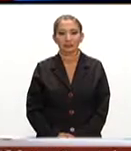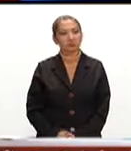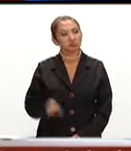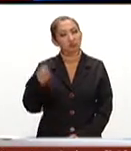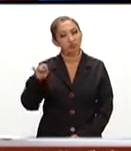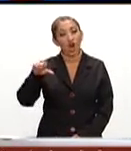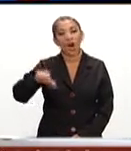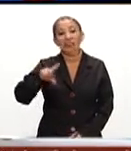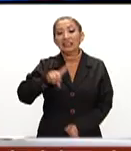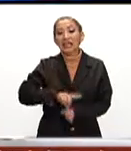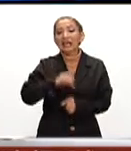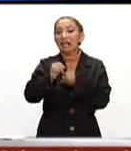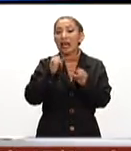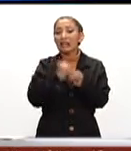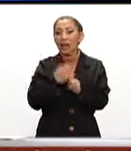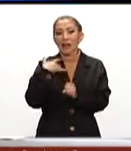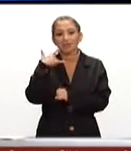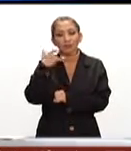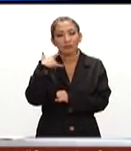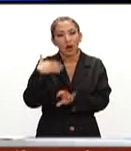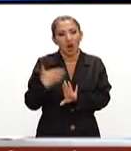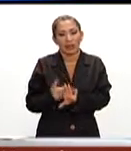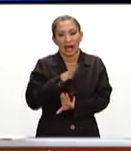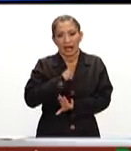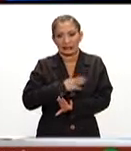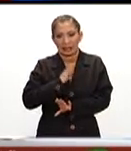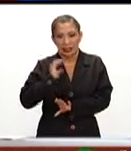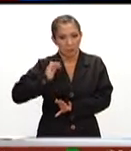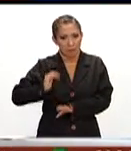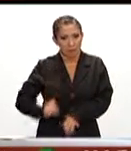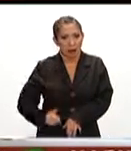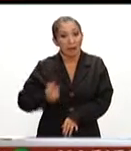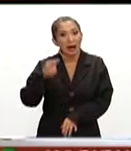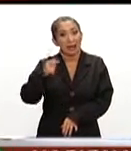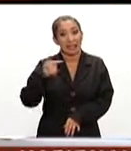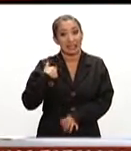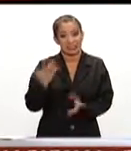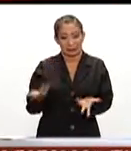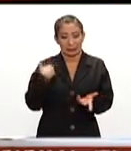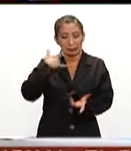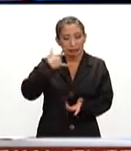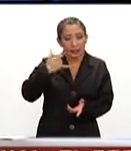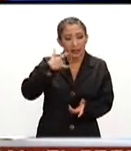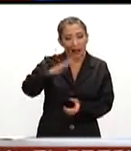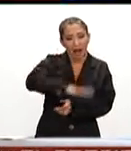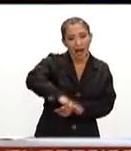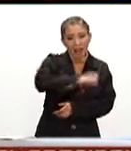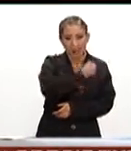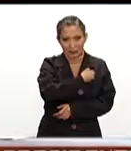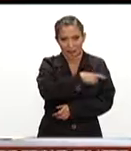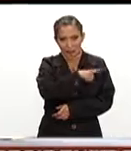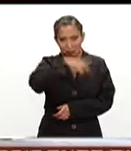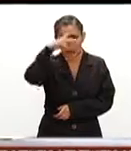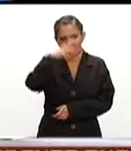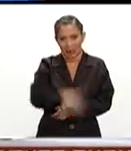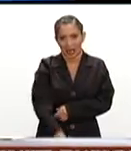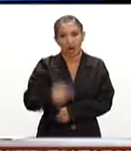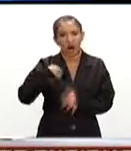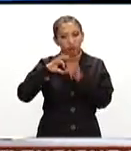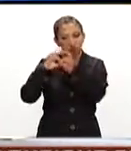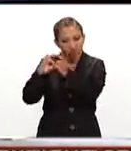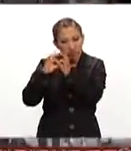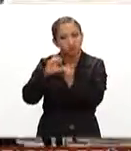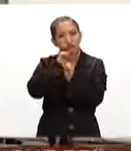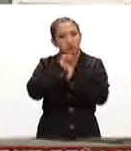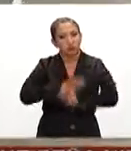Pues sí, hoy es el Día Internacional de la Lucha contra el Cáncer de Mama y como parte de esta cruzada, el sector salud de México se ha unido